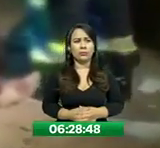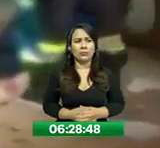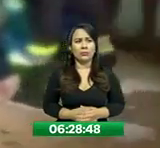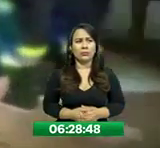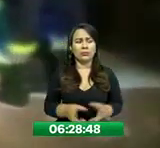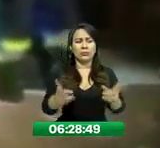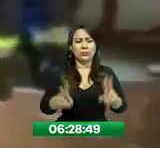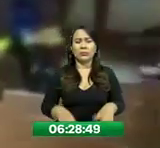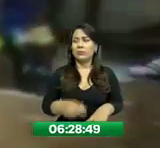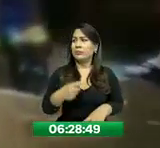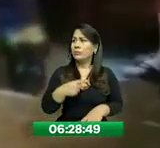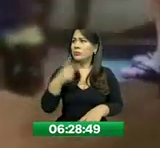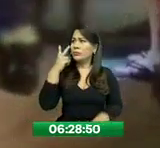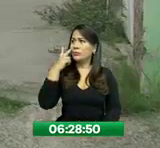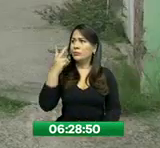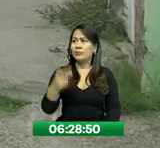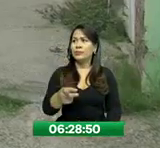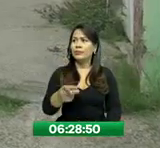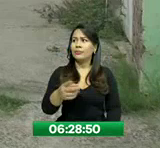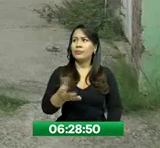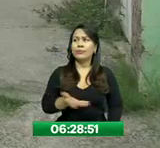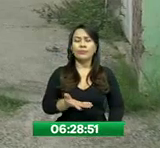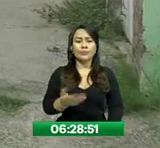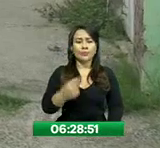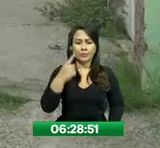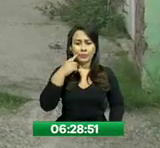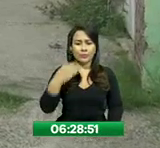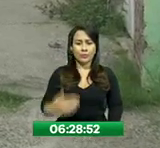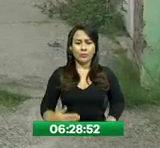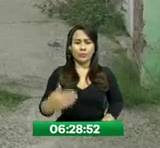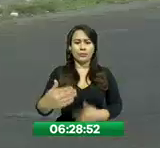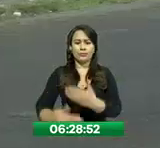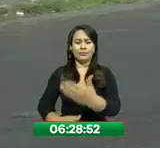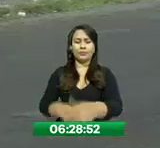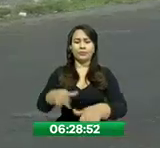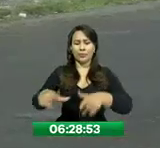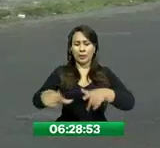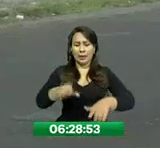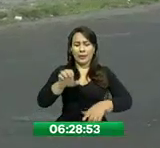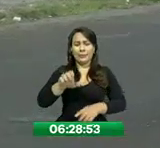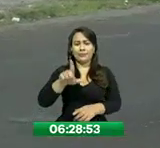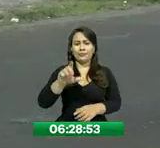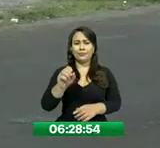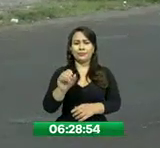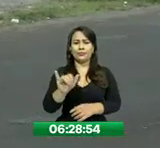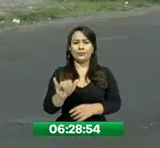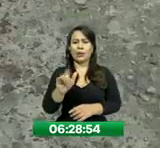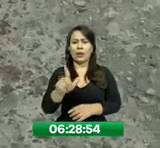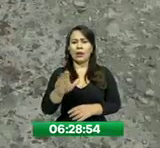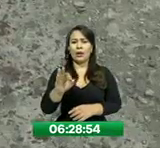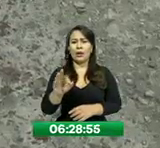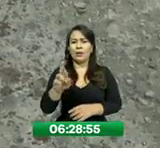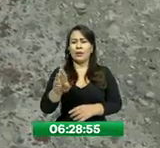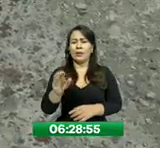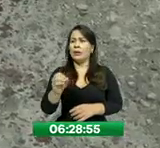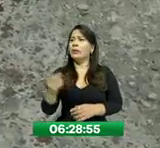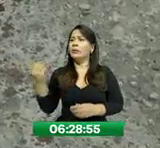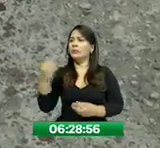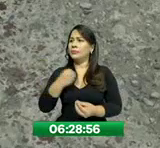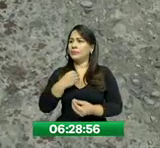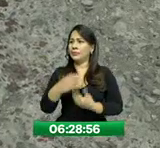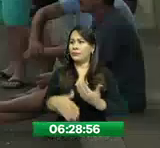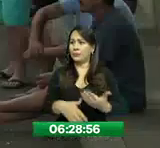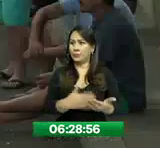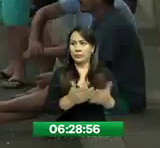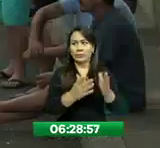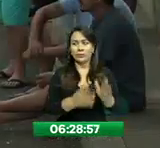ocurrió en las calles 320 y avenida 204 del barrio Eloy Alfaro. Quienes habitan en este sector aseguran que el agresor suele ser